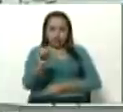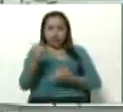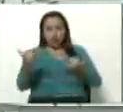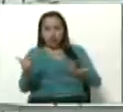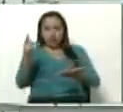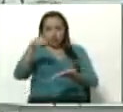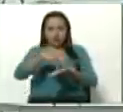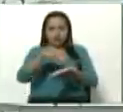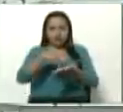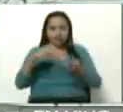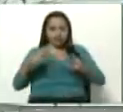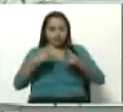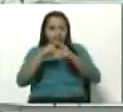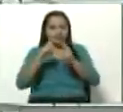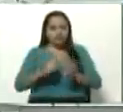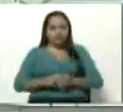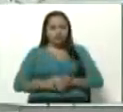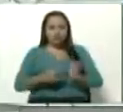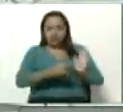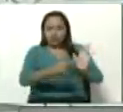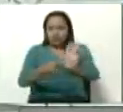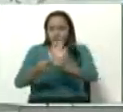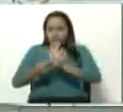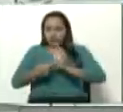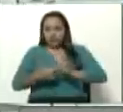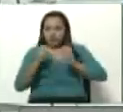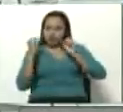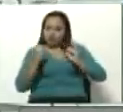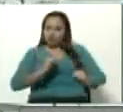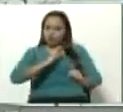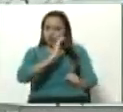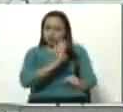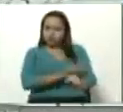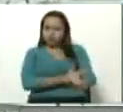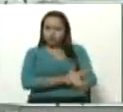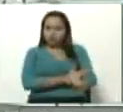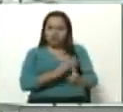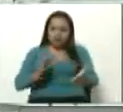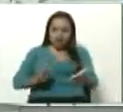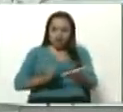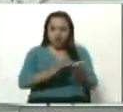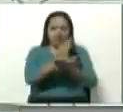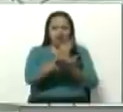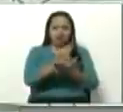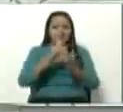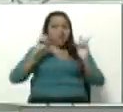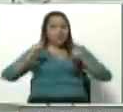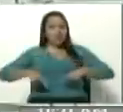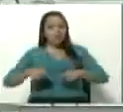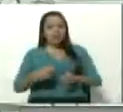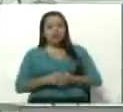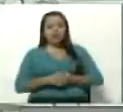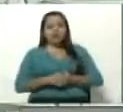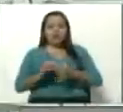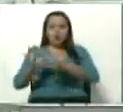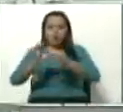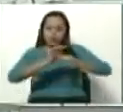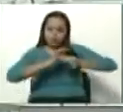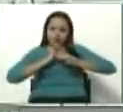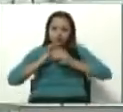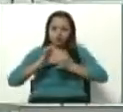por esa demostración de gallardía, de lealtad pero sobre todo de unidad.